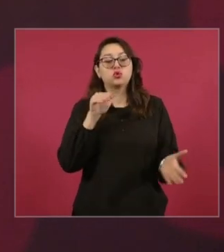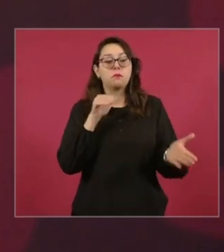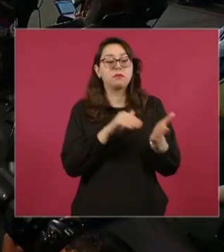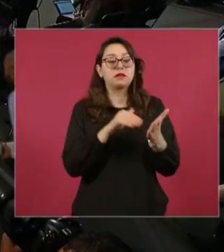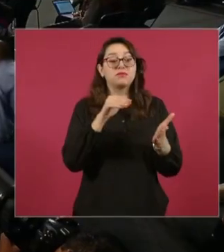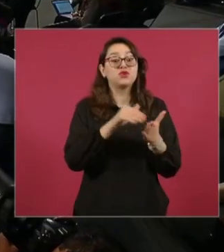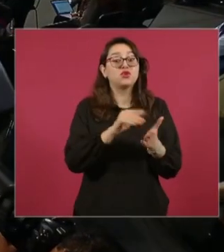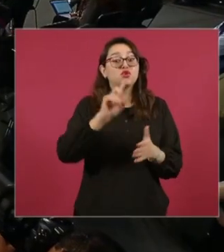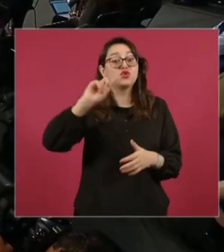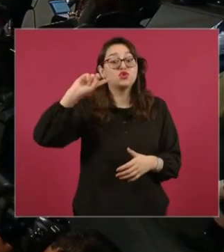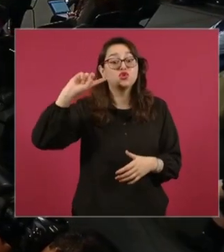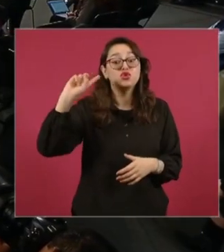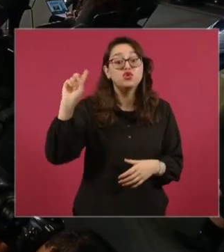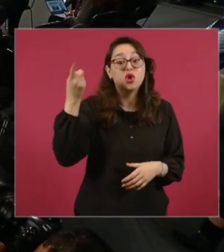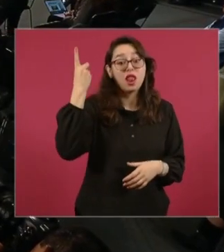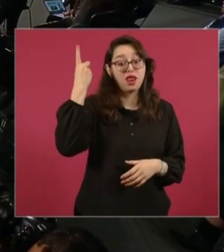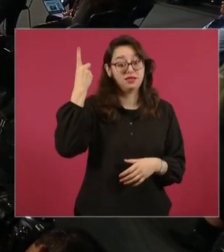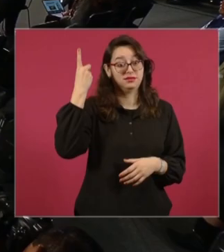8,000 millones de dólares.